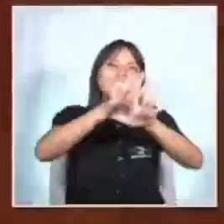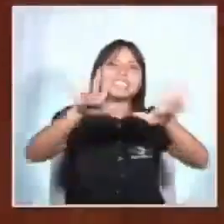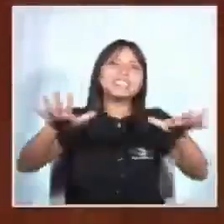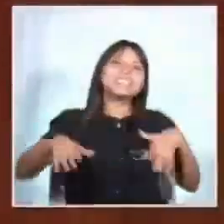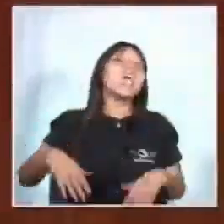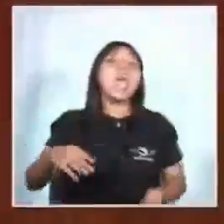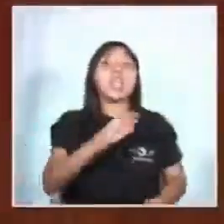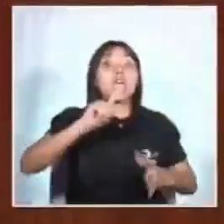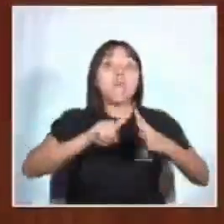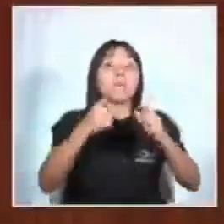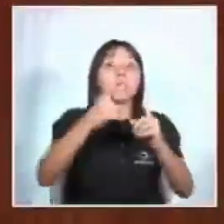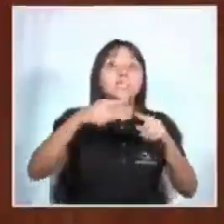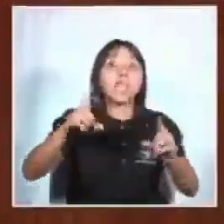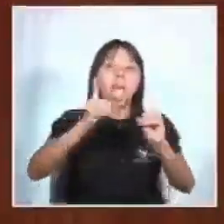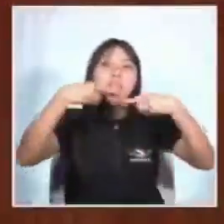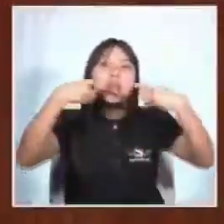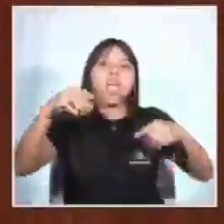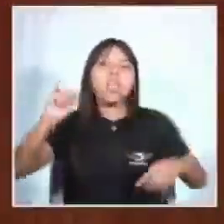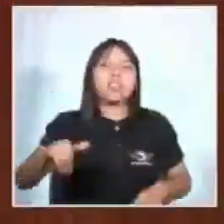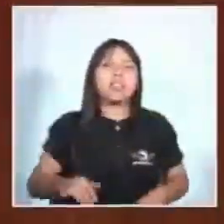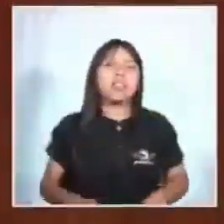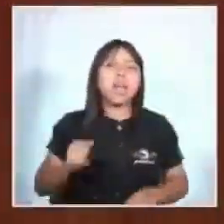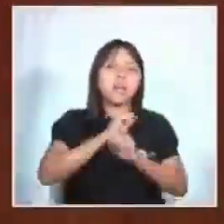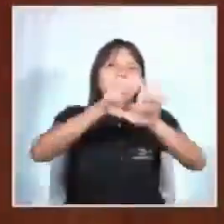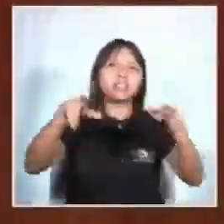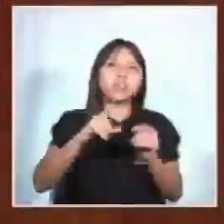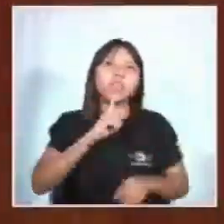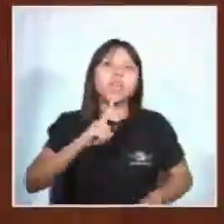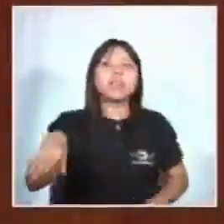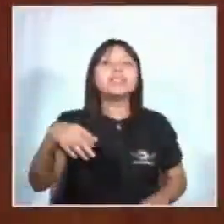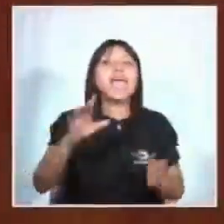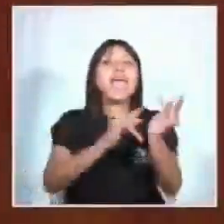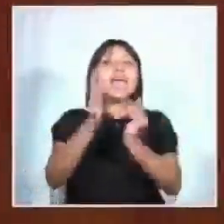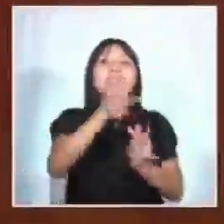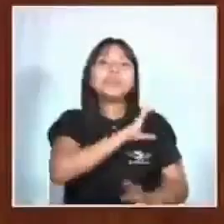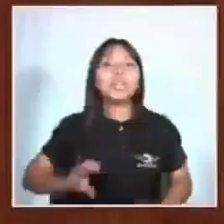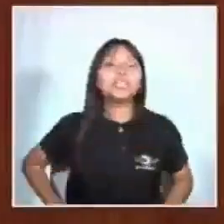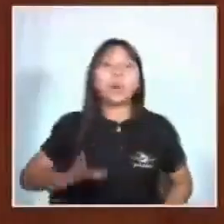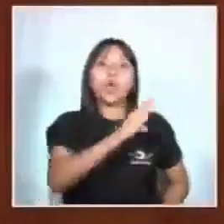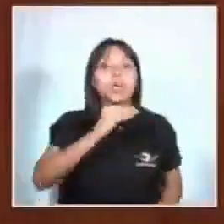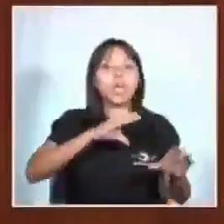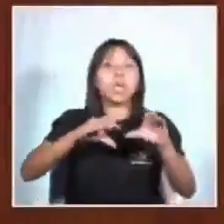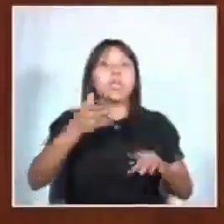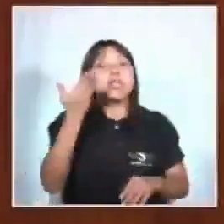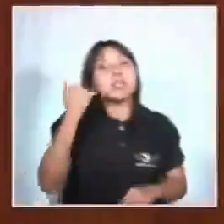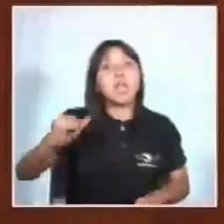a decretar. Y les dije, la raíz de la bendición se llama Jesucristo. E hice la pregunta